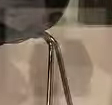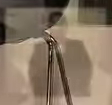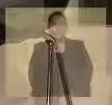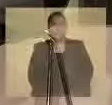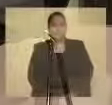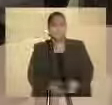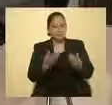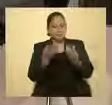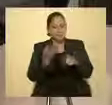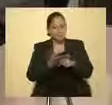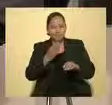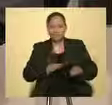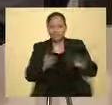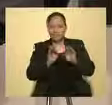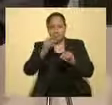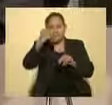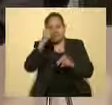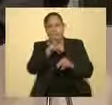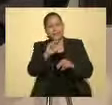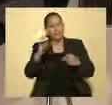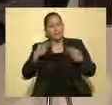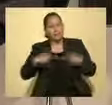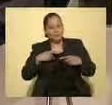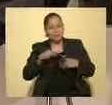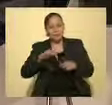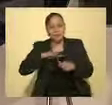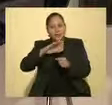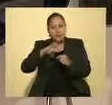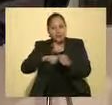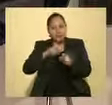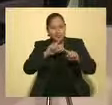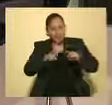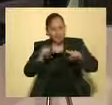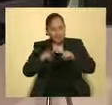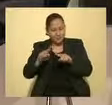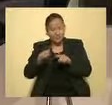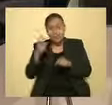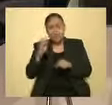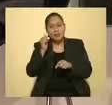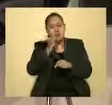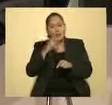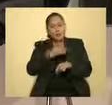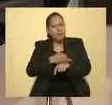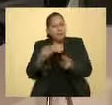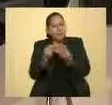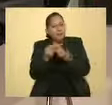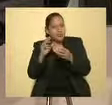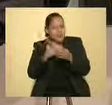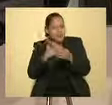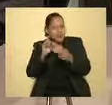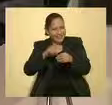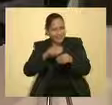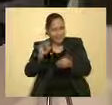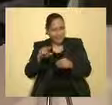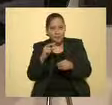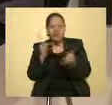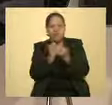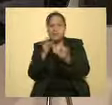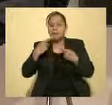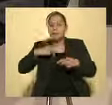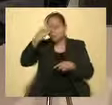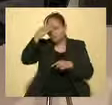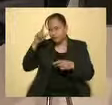Qué importantes son para todos nosotros nuestras mascotas, porque son un miembro más de la familia. Y hoy vamos a hablar con nuestro experto